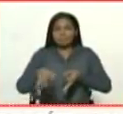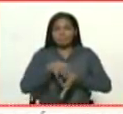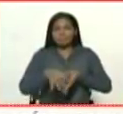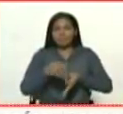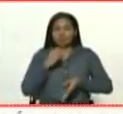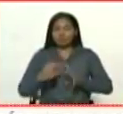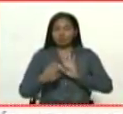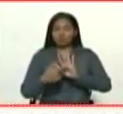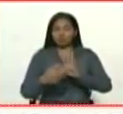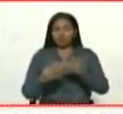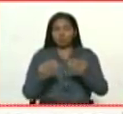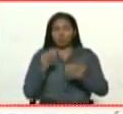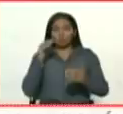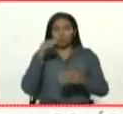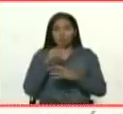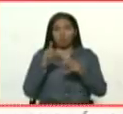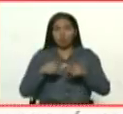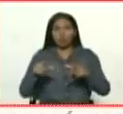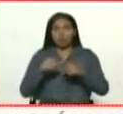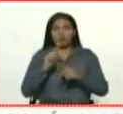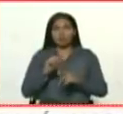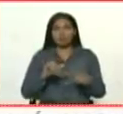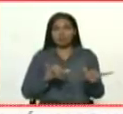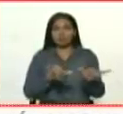mire, subterráneo,